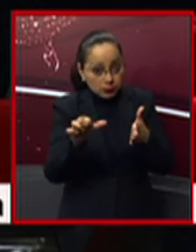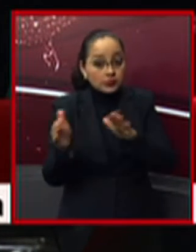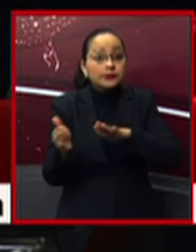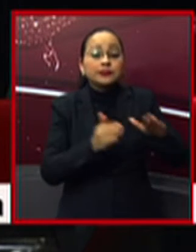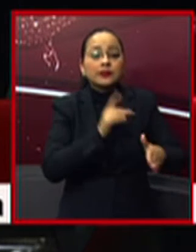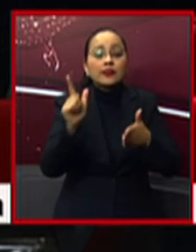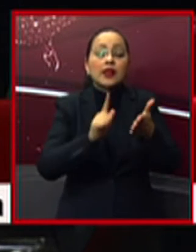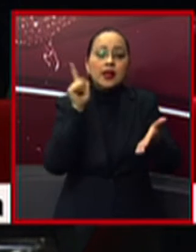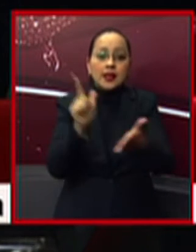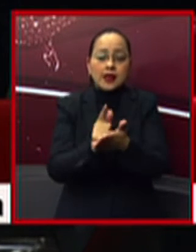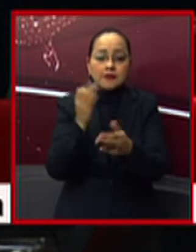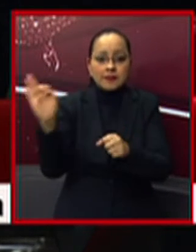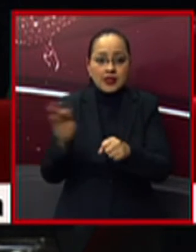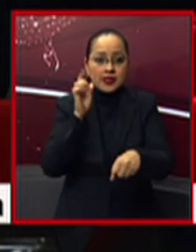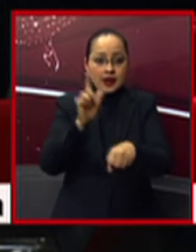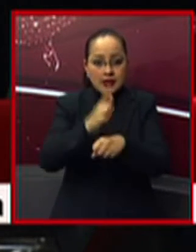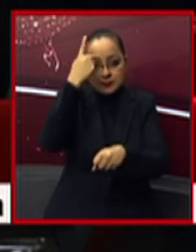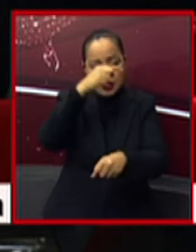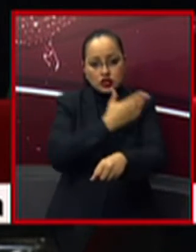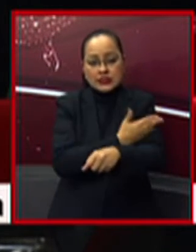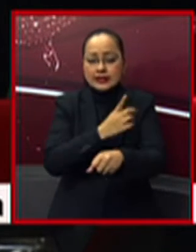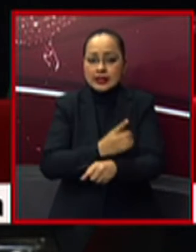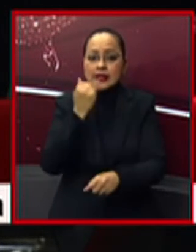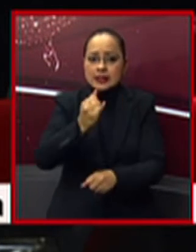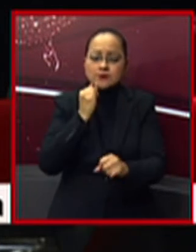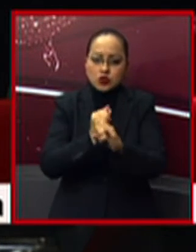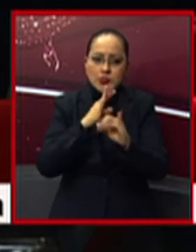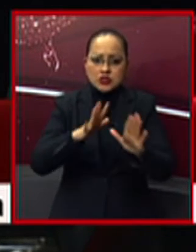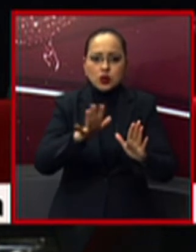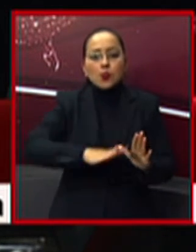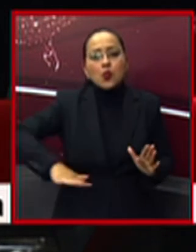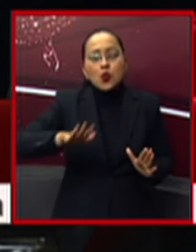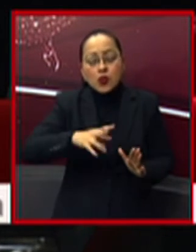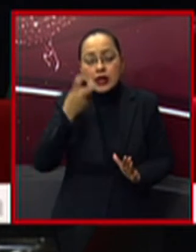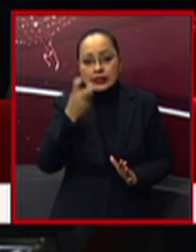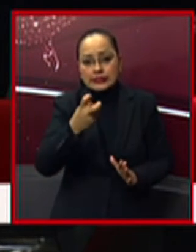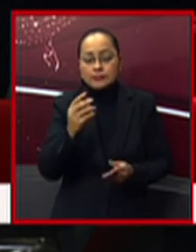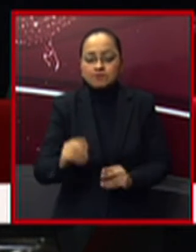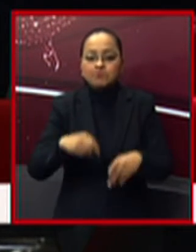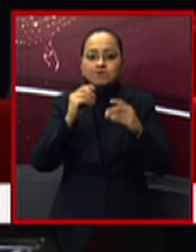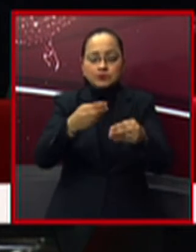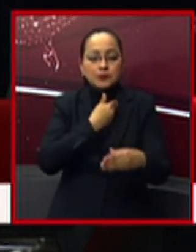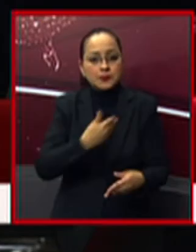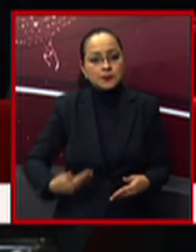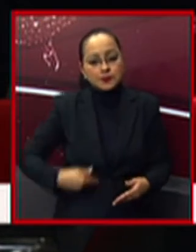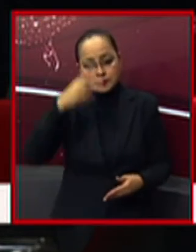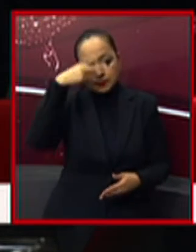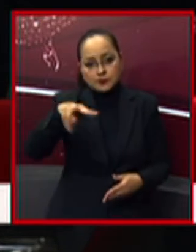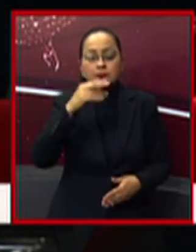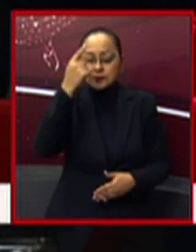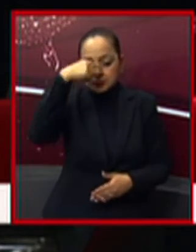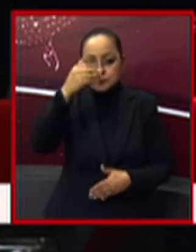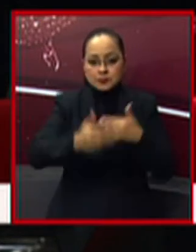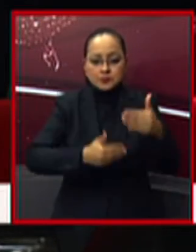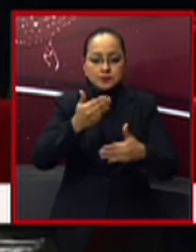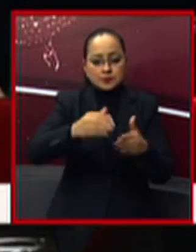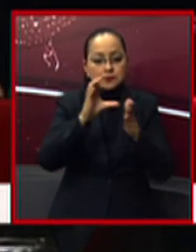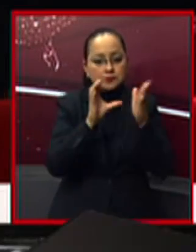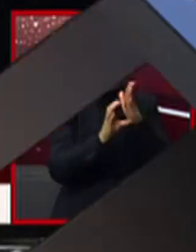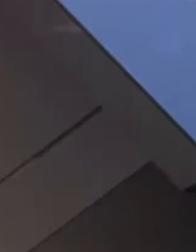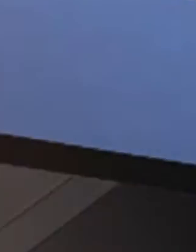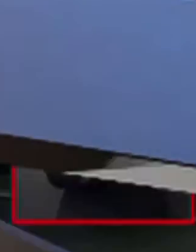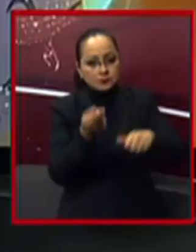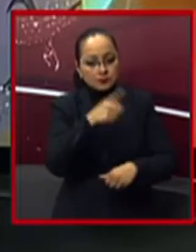Ley Federal de Transparencia y Acceso a la Información Pública. Se remite al Ejecutivo Federal para sus efectos